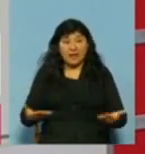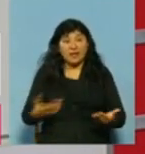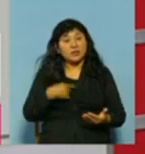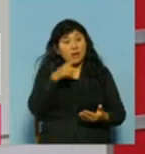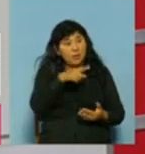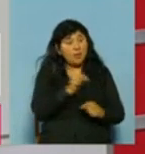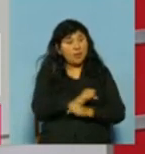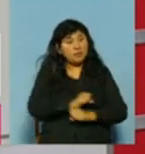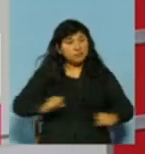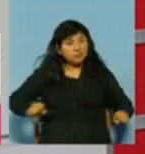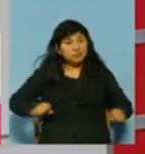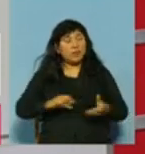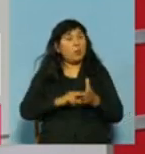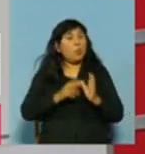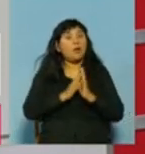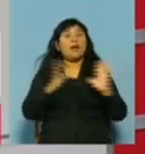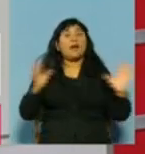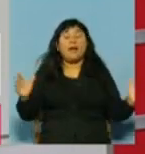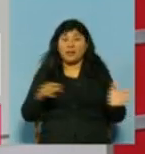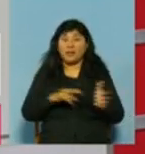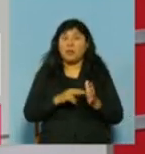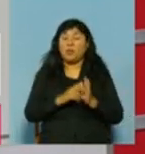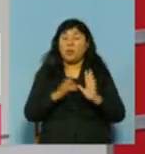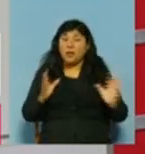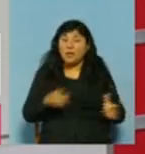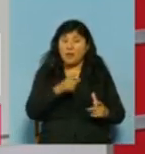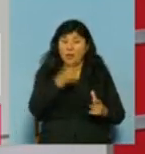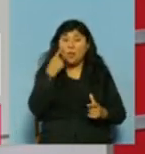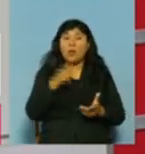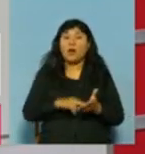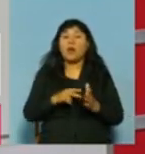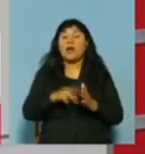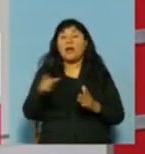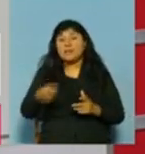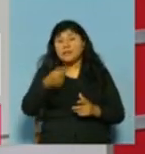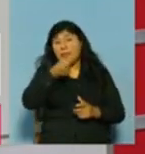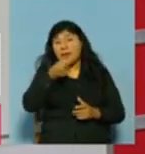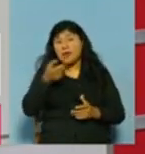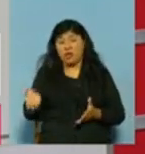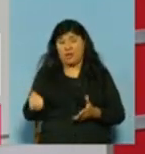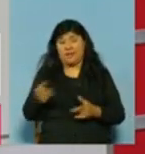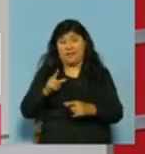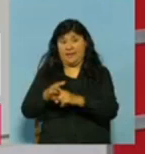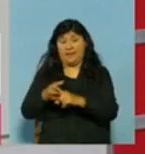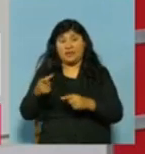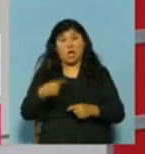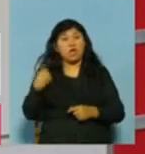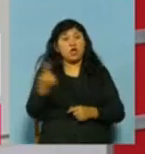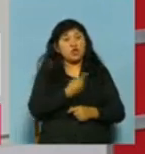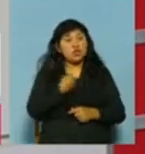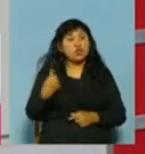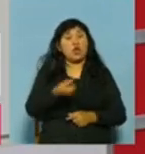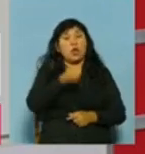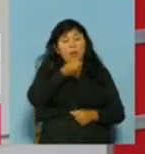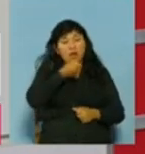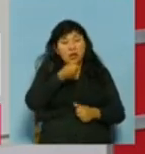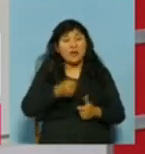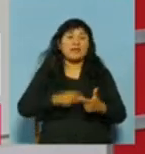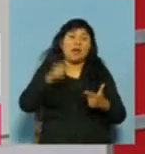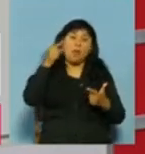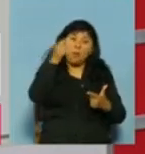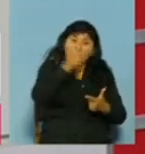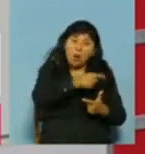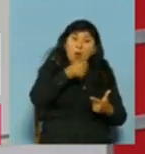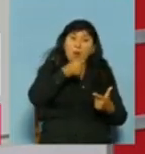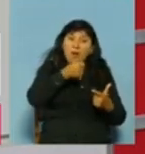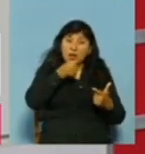estas características, por la profesión que tenemos, también porque nosotros como periodistas, vos como